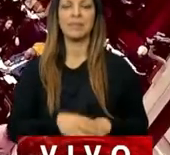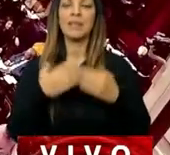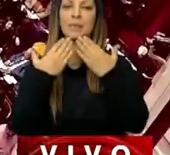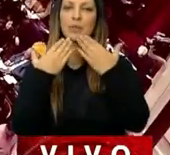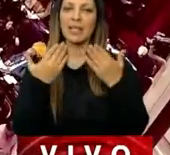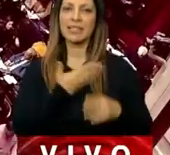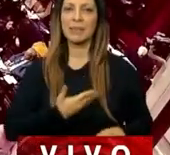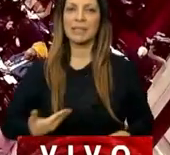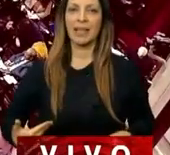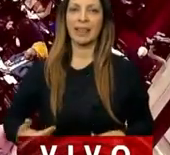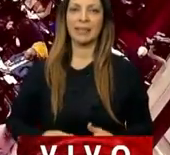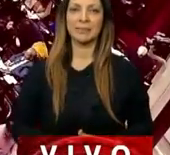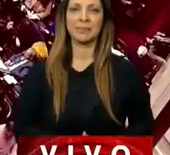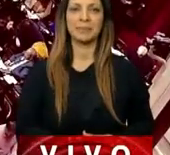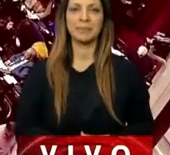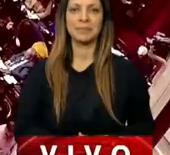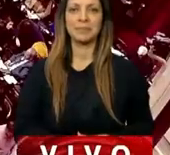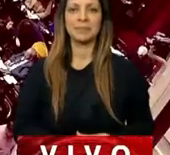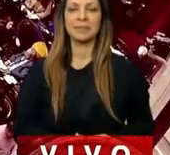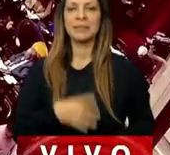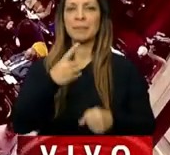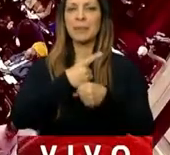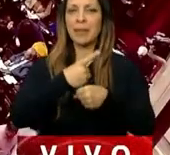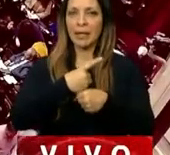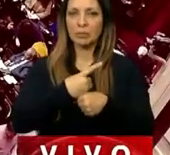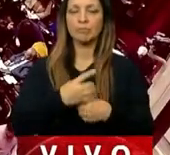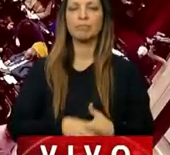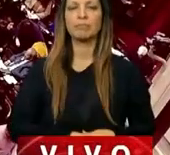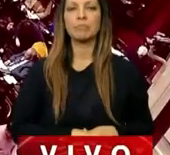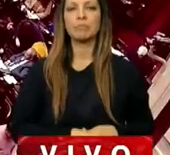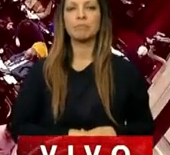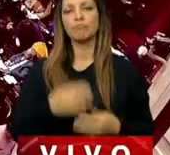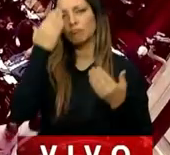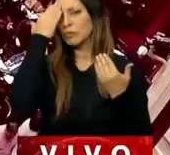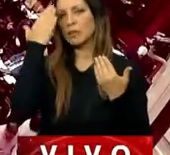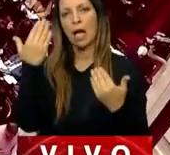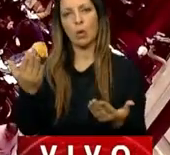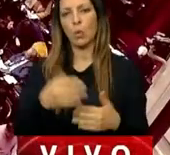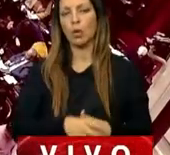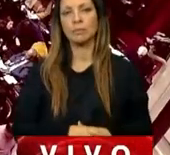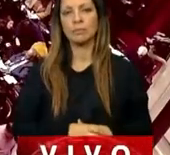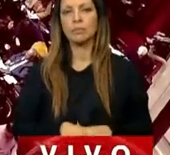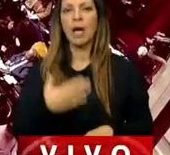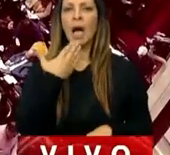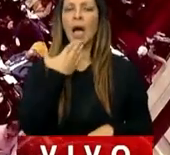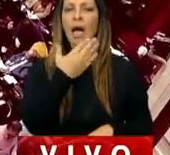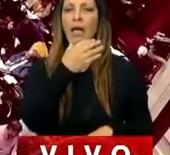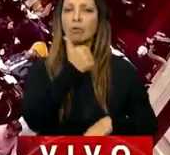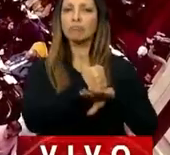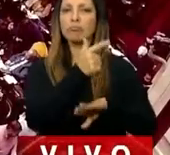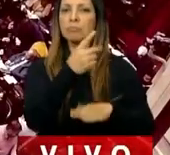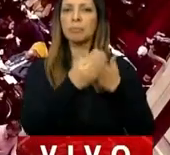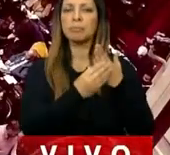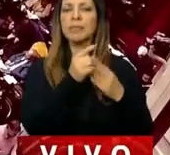Gracias, señor presidente. En primer lugar, saludo y agradezco la presencia del ministro de Ciencia y Tecnología